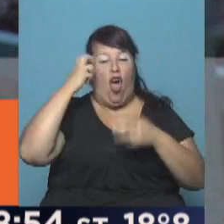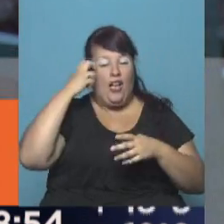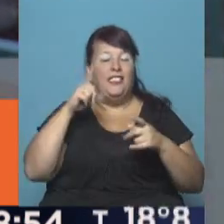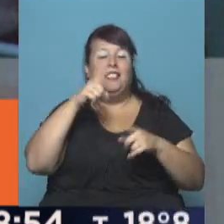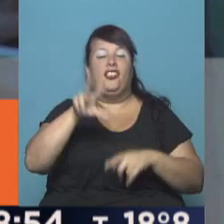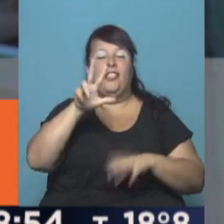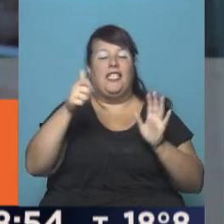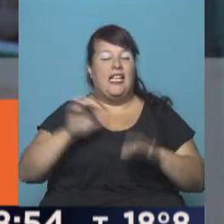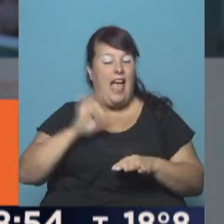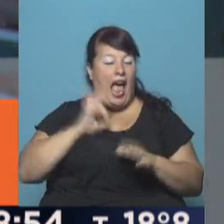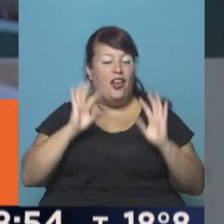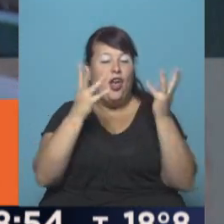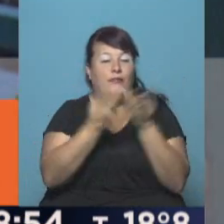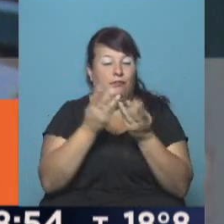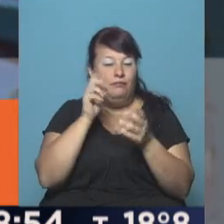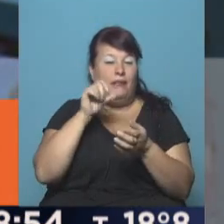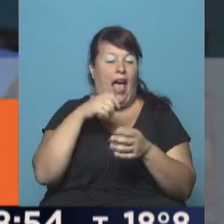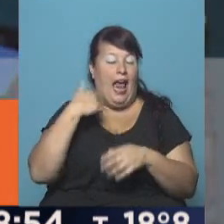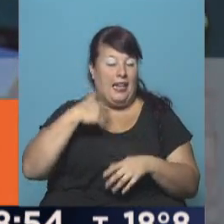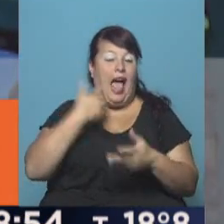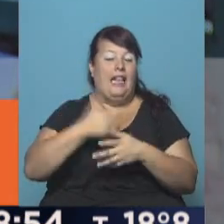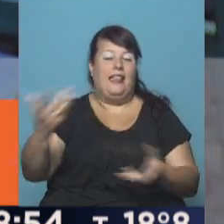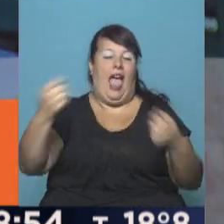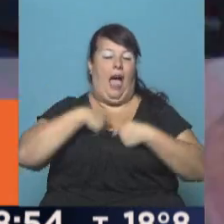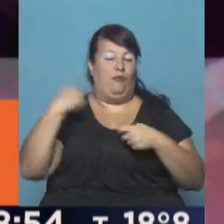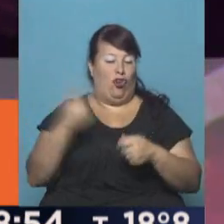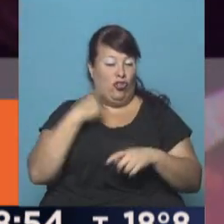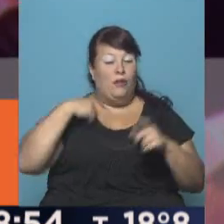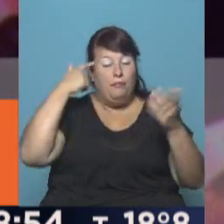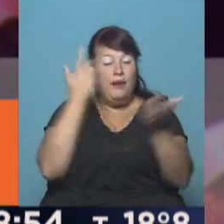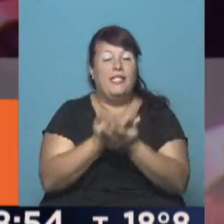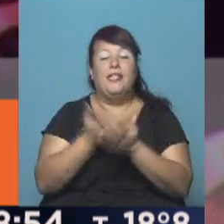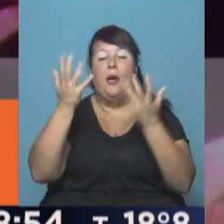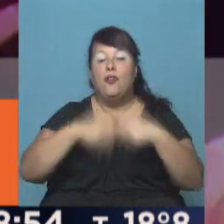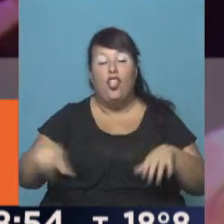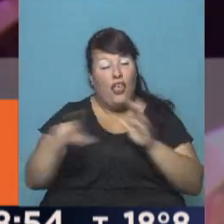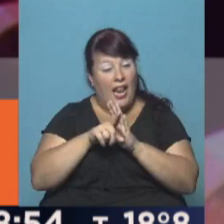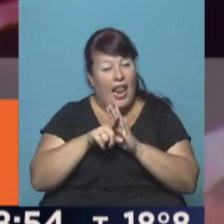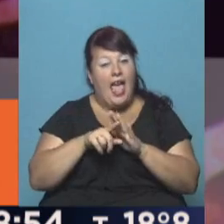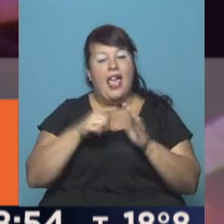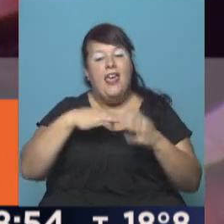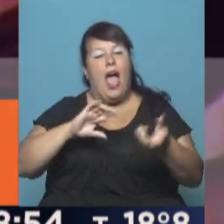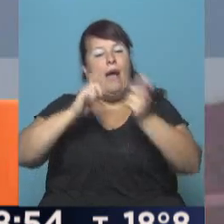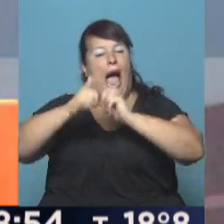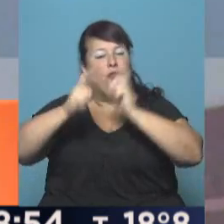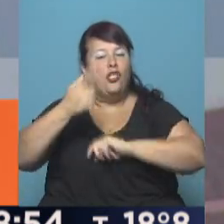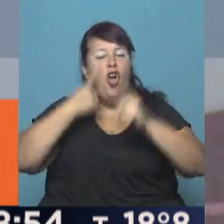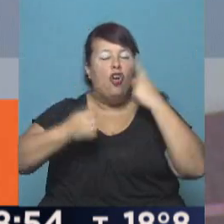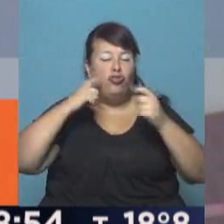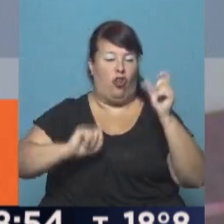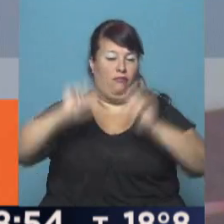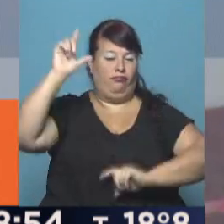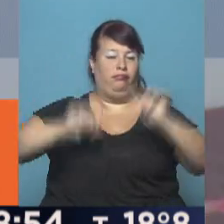136 años abrazando el país ahora necesitamos que el país nos abrace presentamos un proyecto de ley que actualice la regulación de